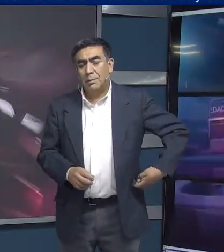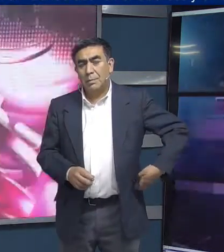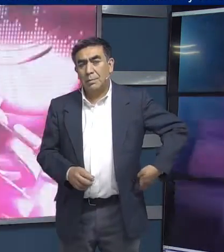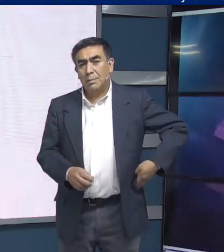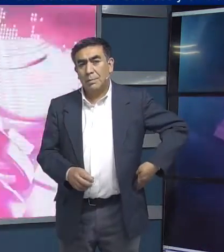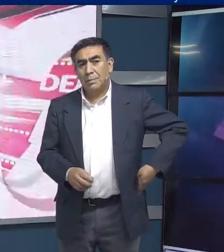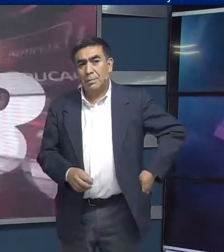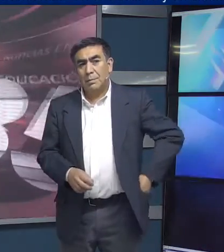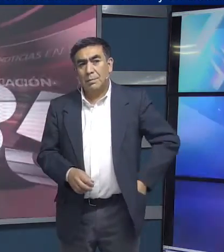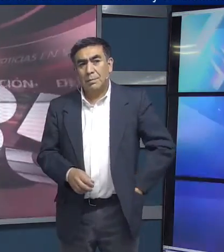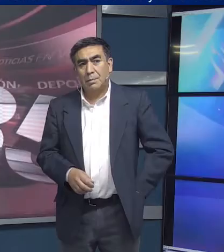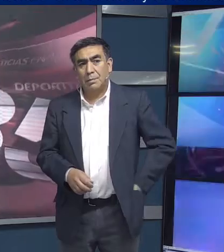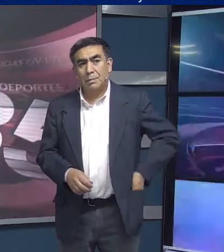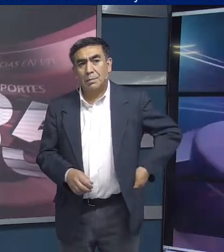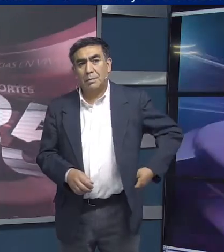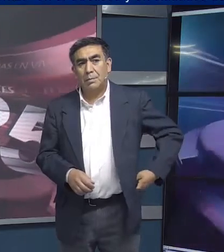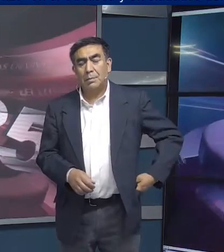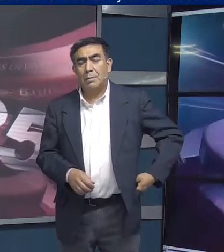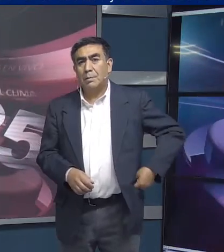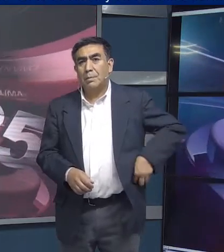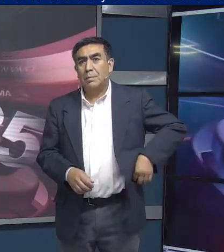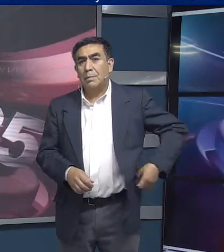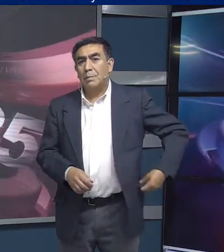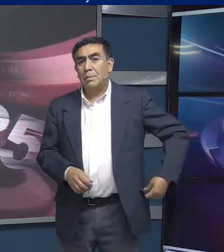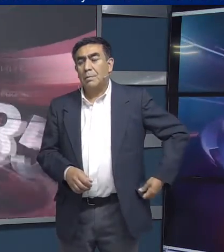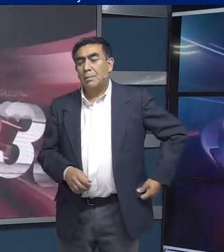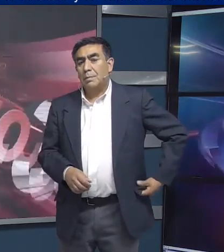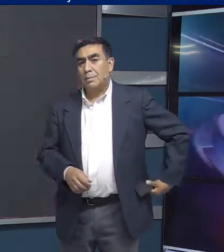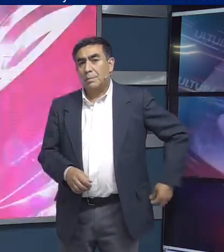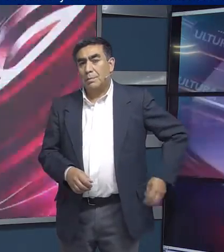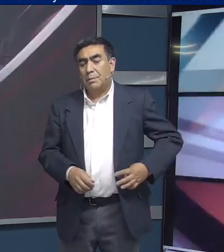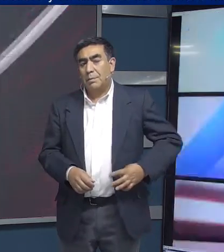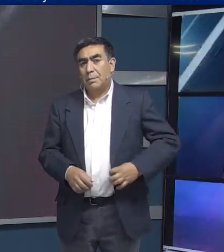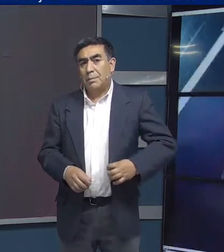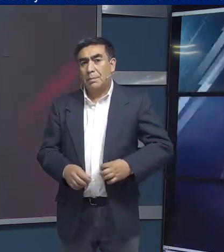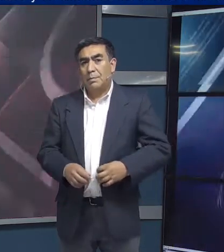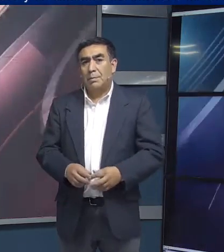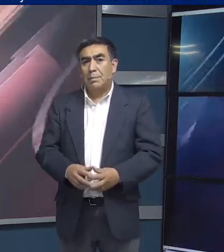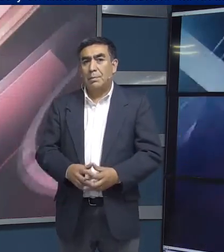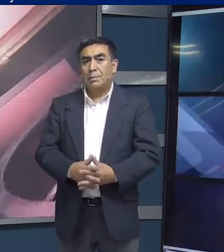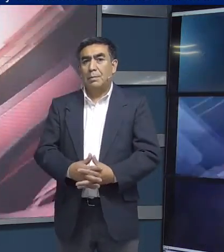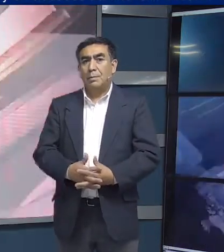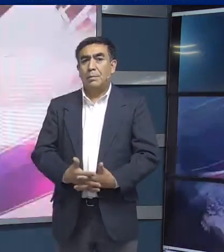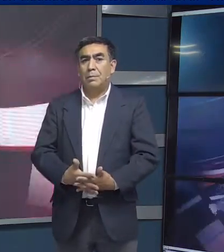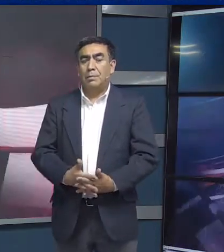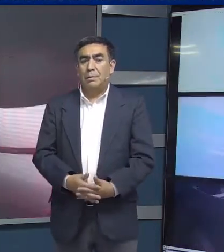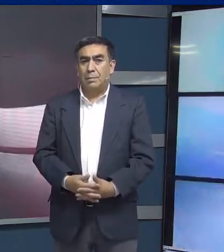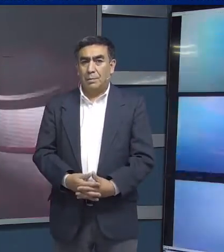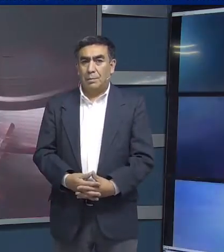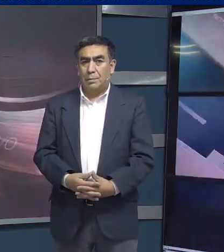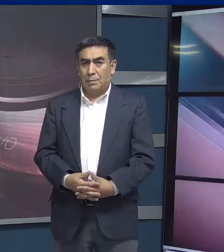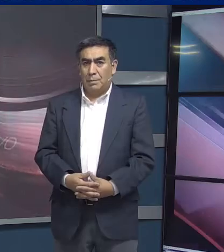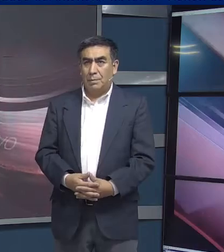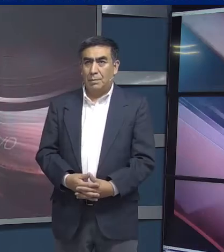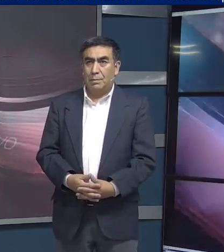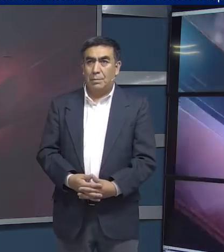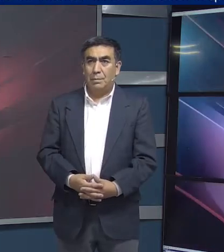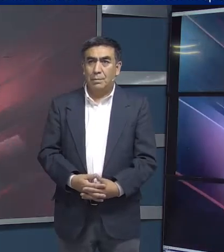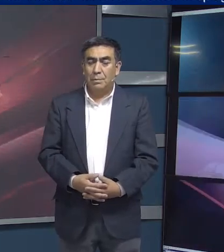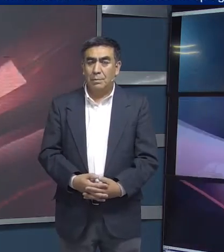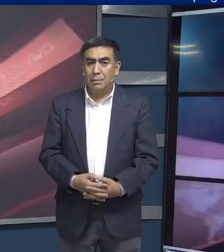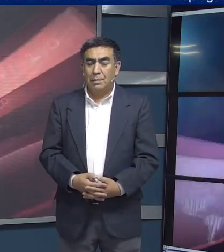el gobernador había dado inicio a la última fase de trabajo del acuerdo, que era la fase de